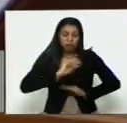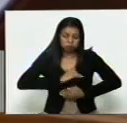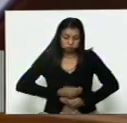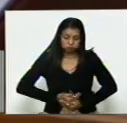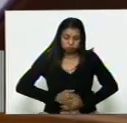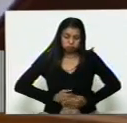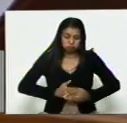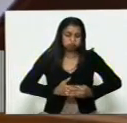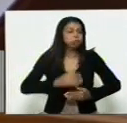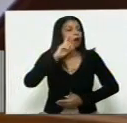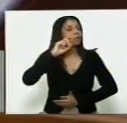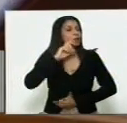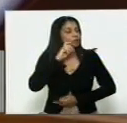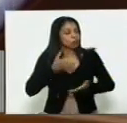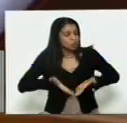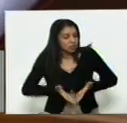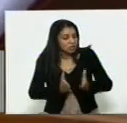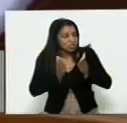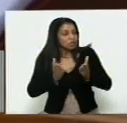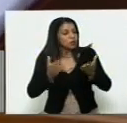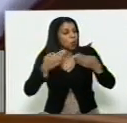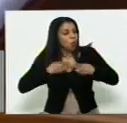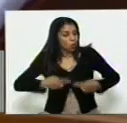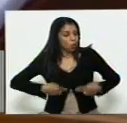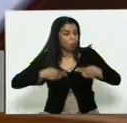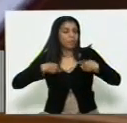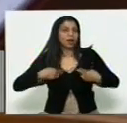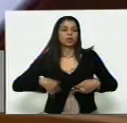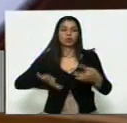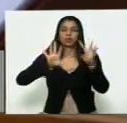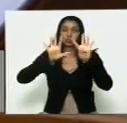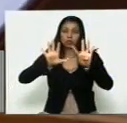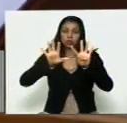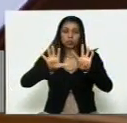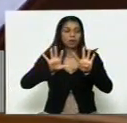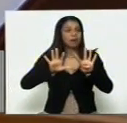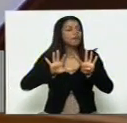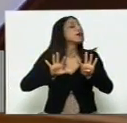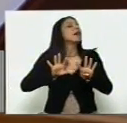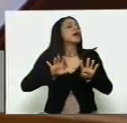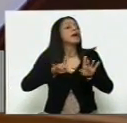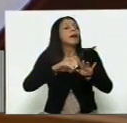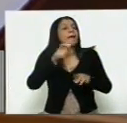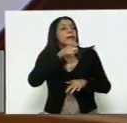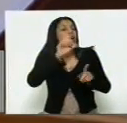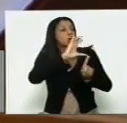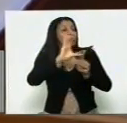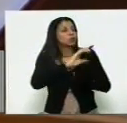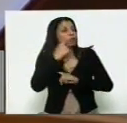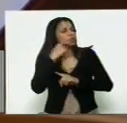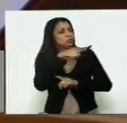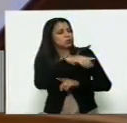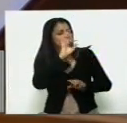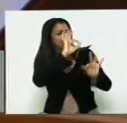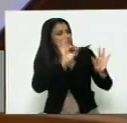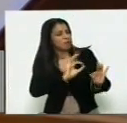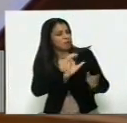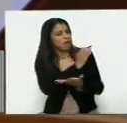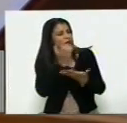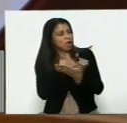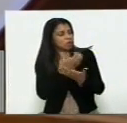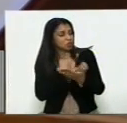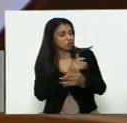y nacimiento humanizado. 9. Garantizar el respeto a las cosmovisiones, conocimientos, prácticas,